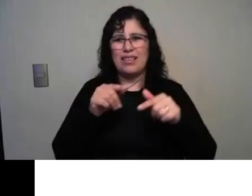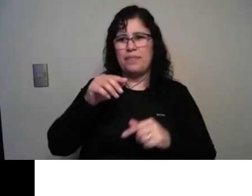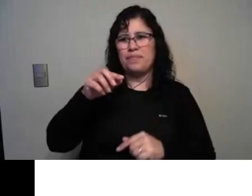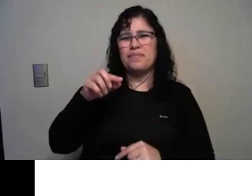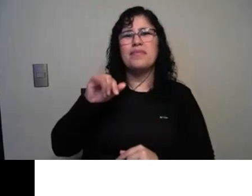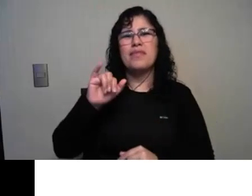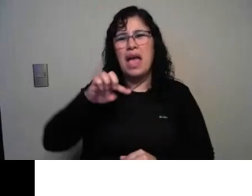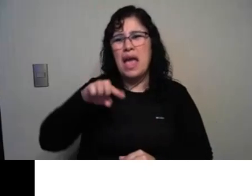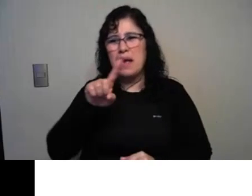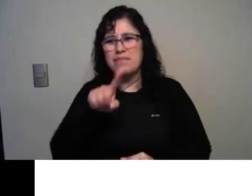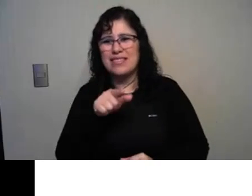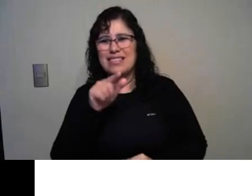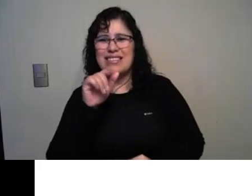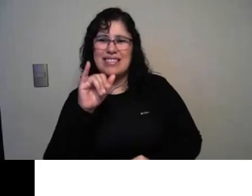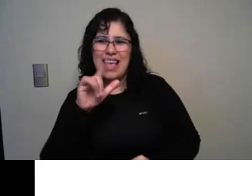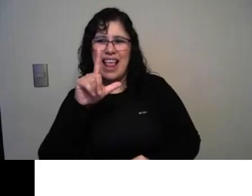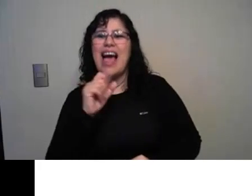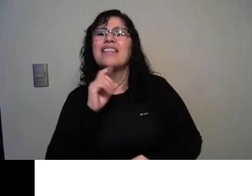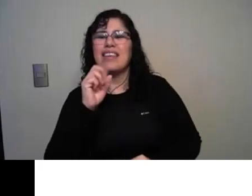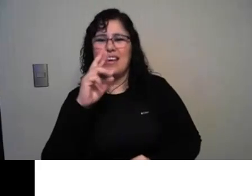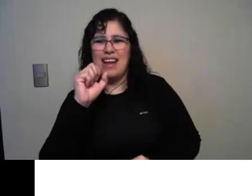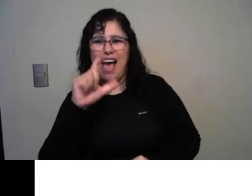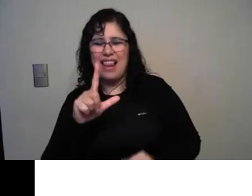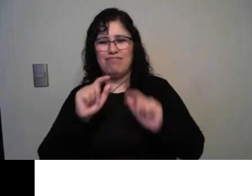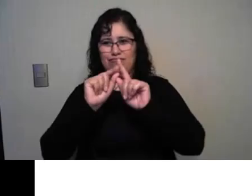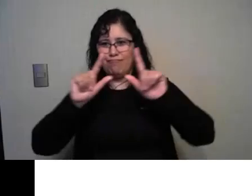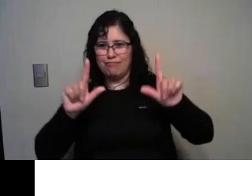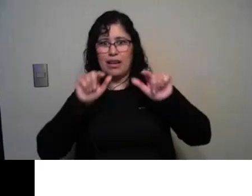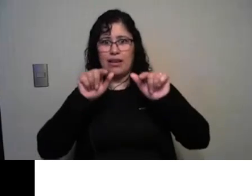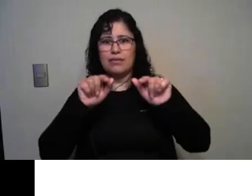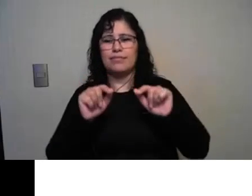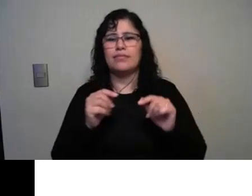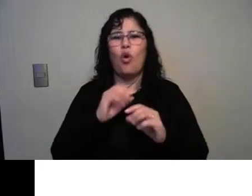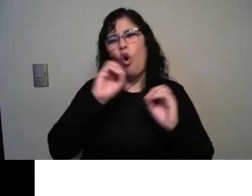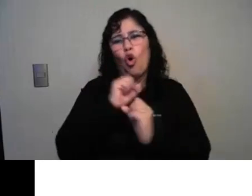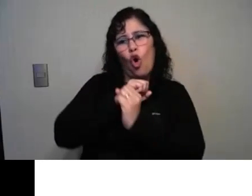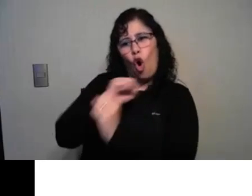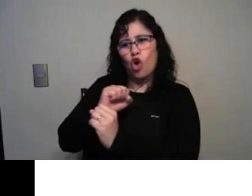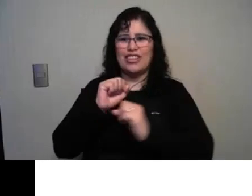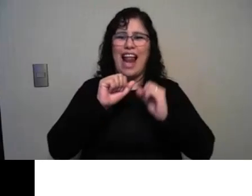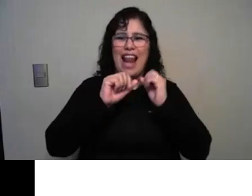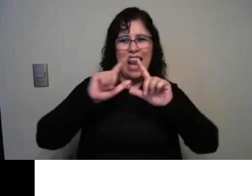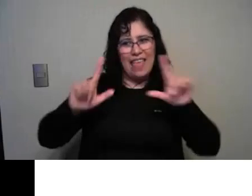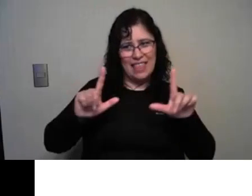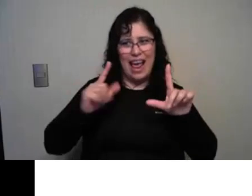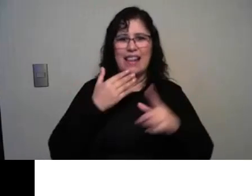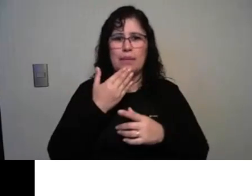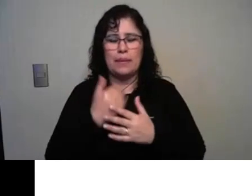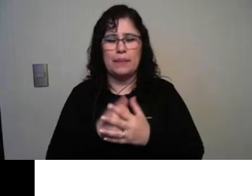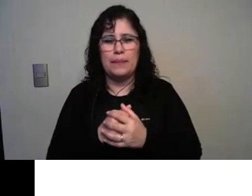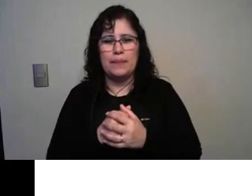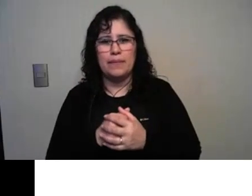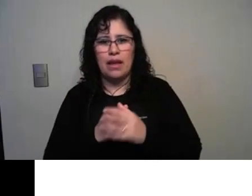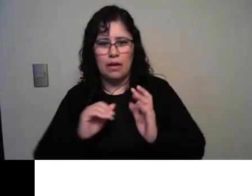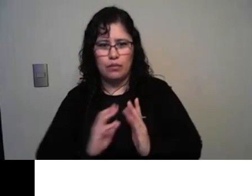que es lo mismo, o fibras que son contralaterales. En este caso, ¿ya? Son fibras que